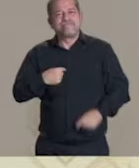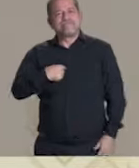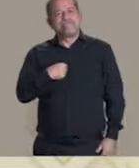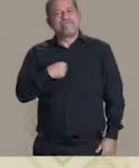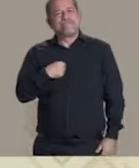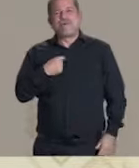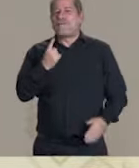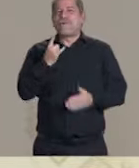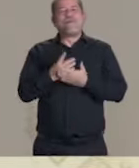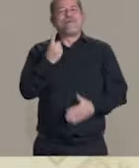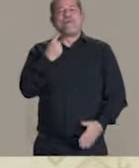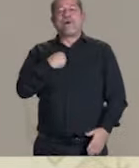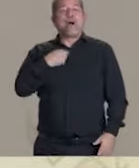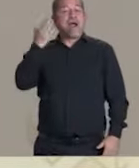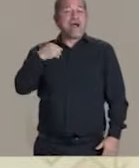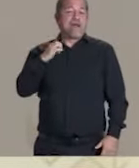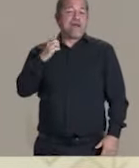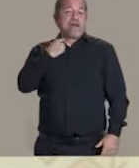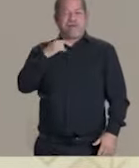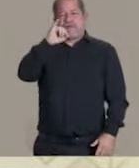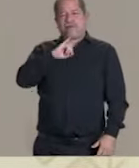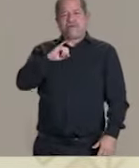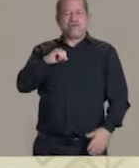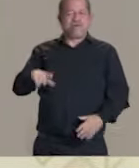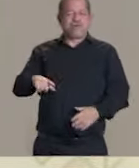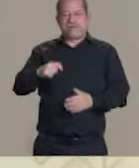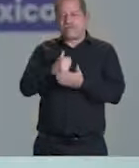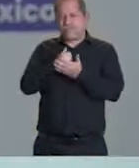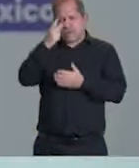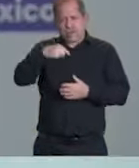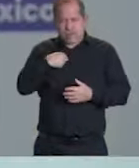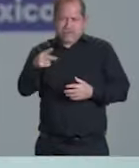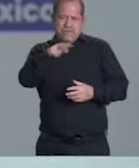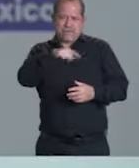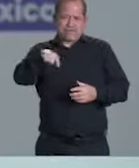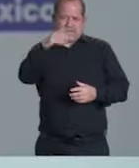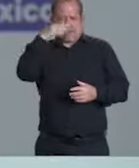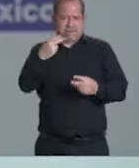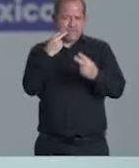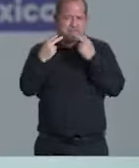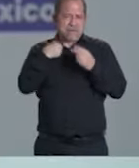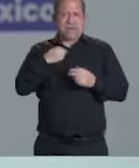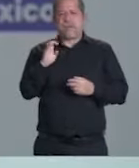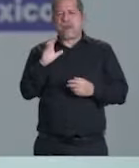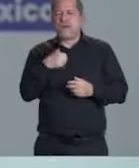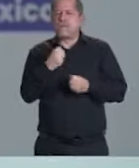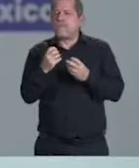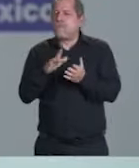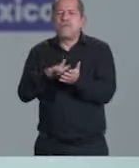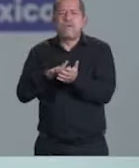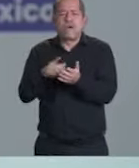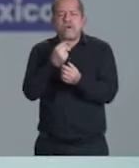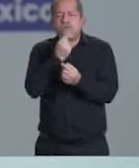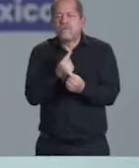de México, todos los que viven en esta ciudad lo saben, di una beca universal para todos los niños y niñas de escuela pública.